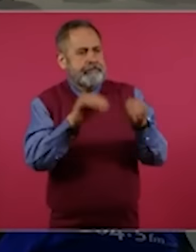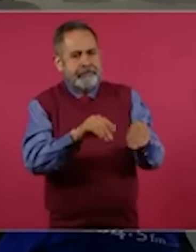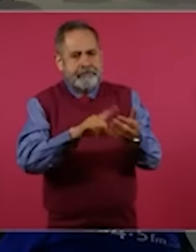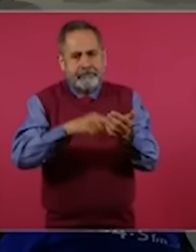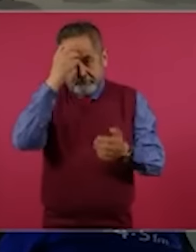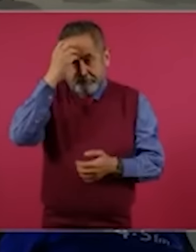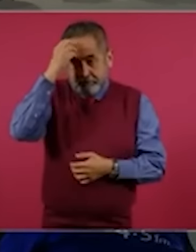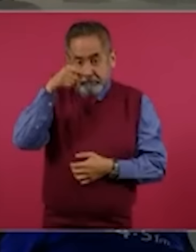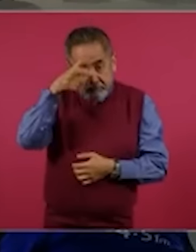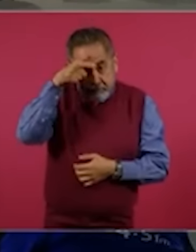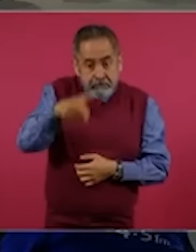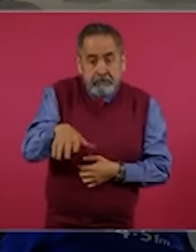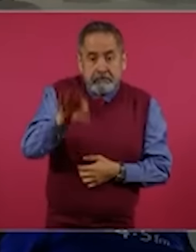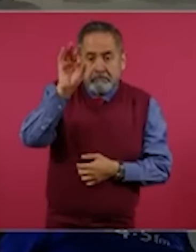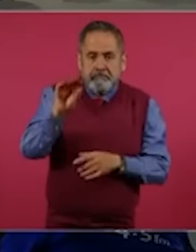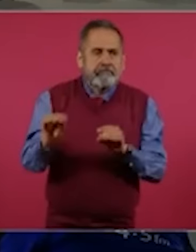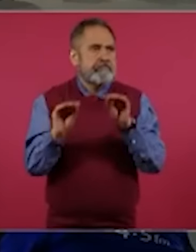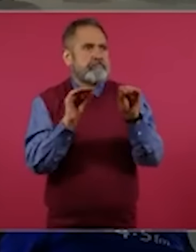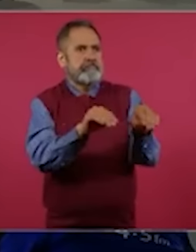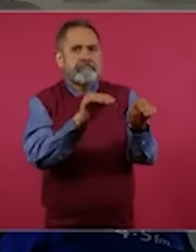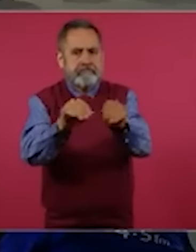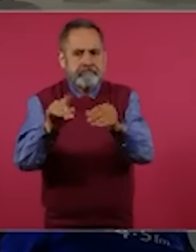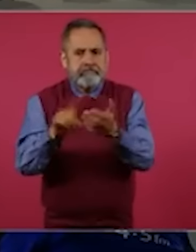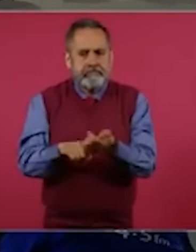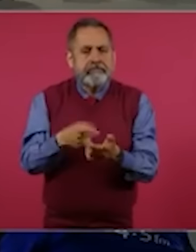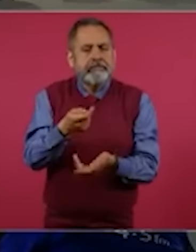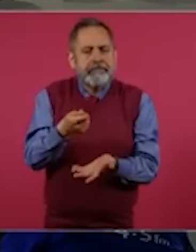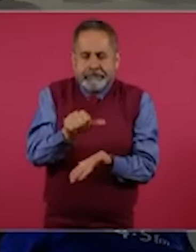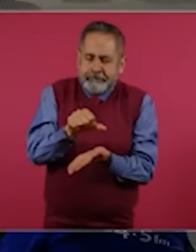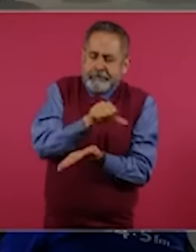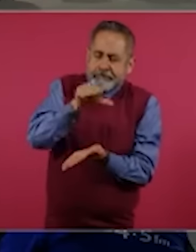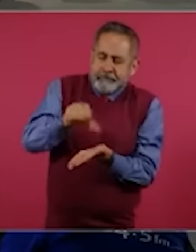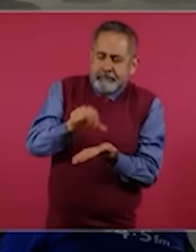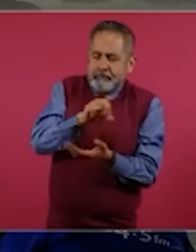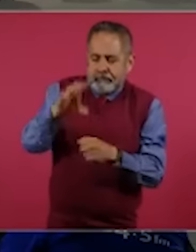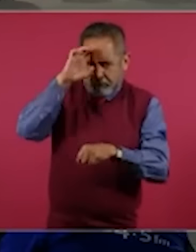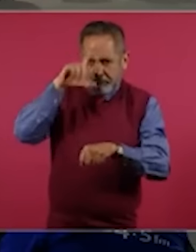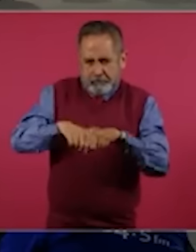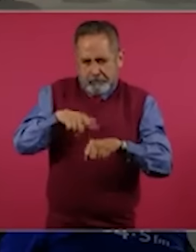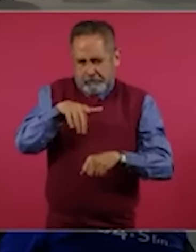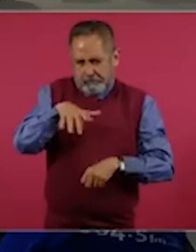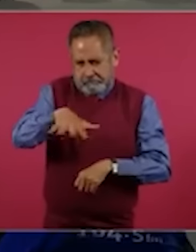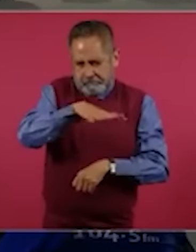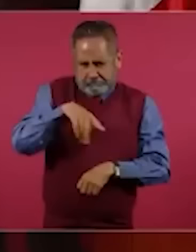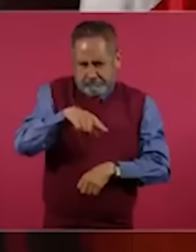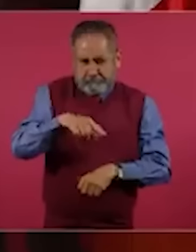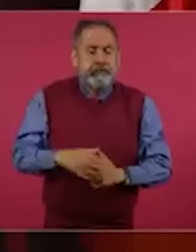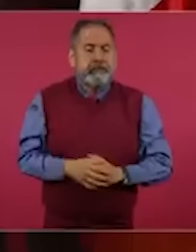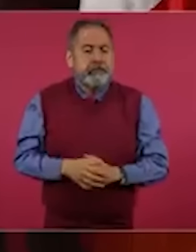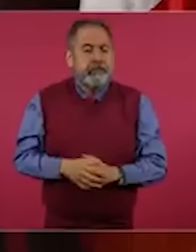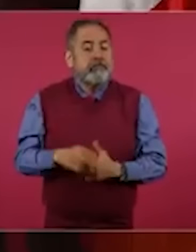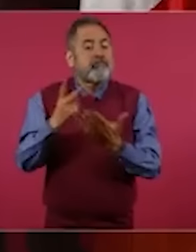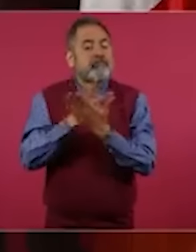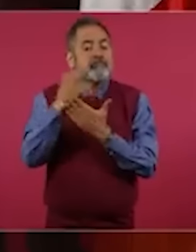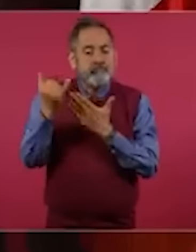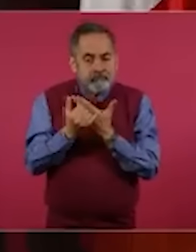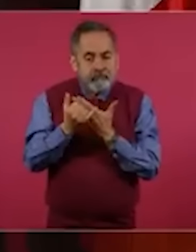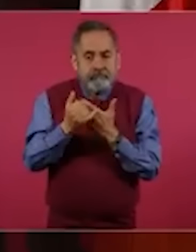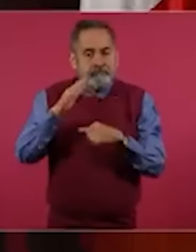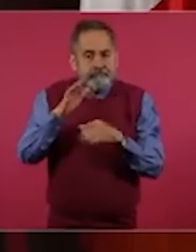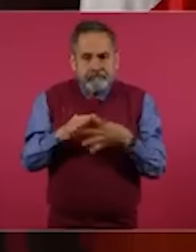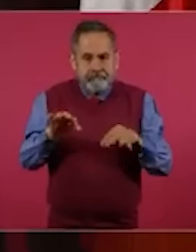se encontraron en Chapultepec y están expuestas en el Centro de Cultura Ambiental. Este proyecto, que es un proyecto de